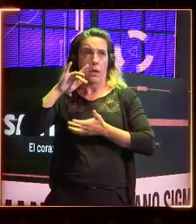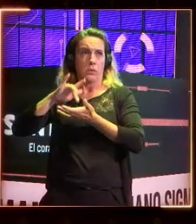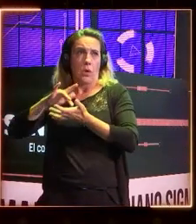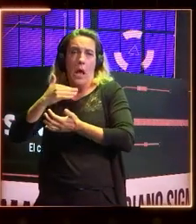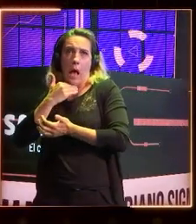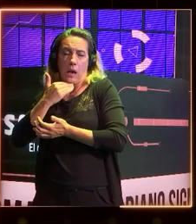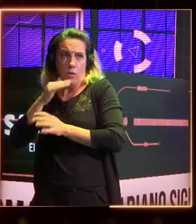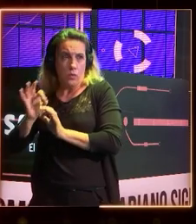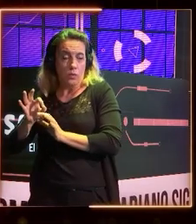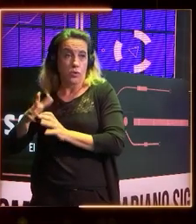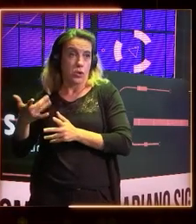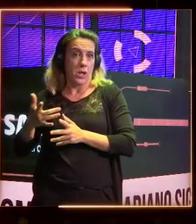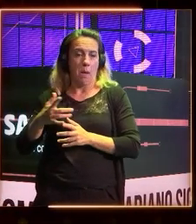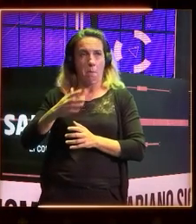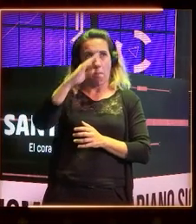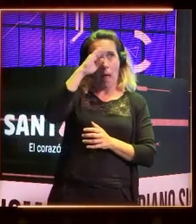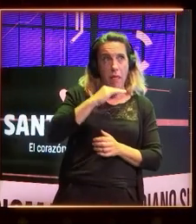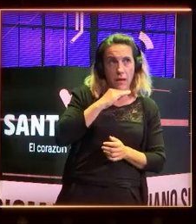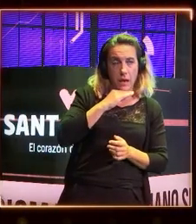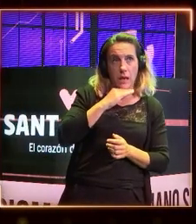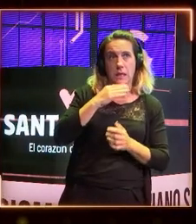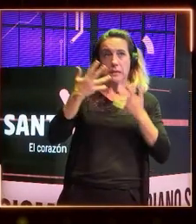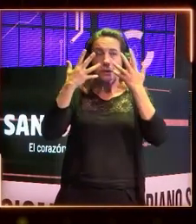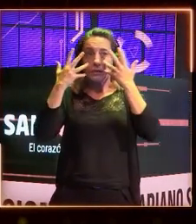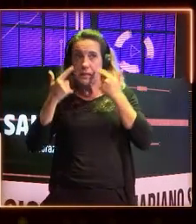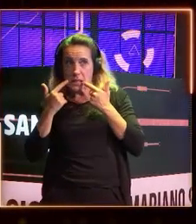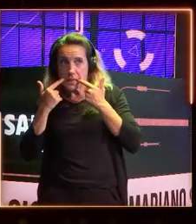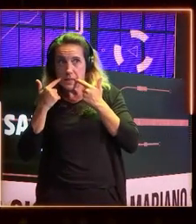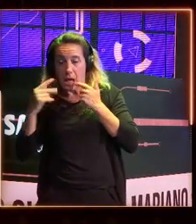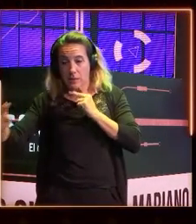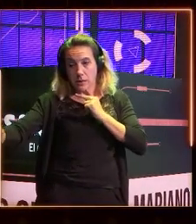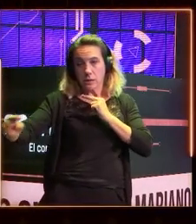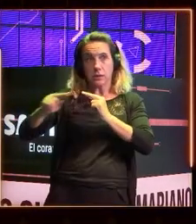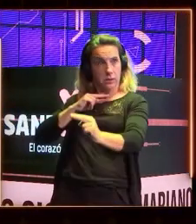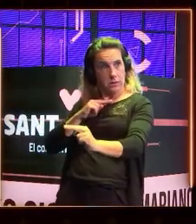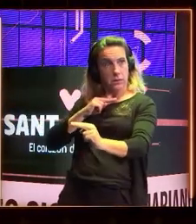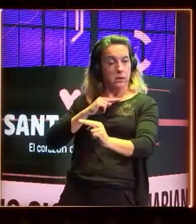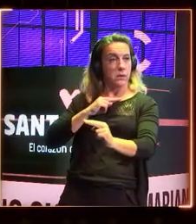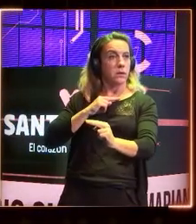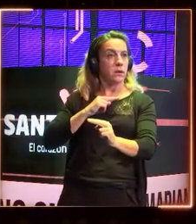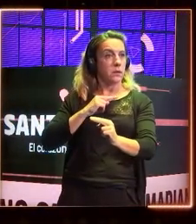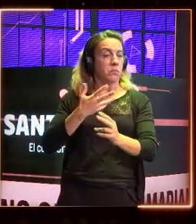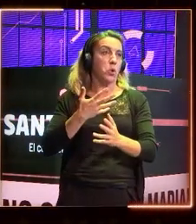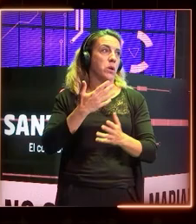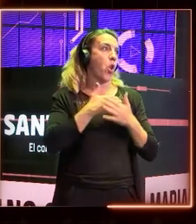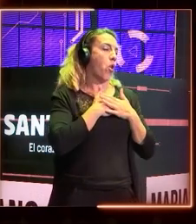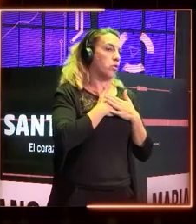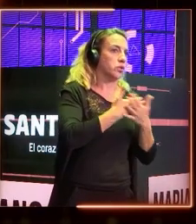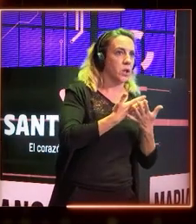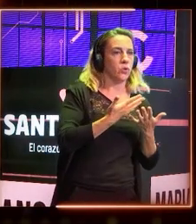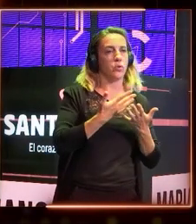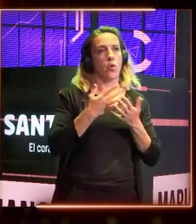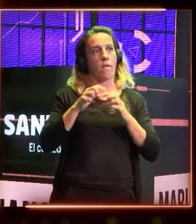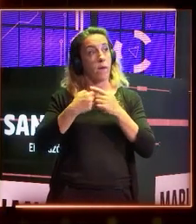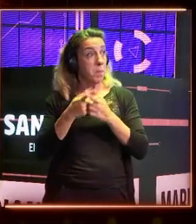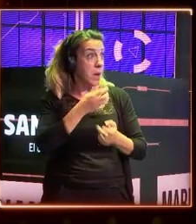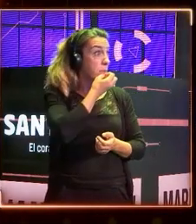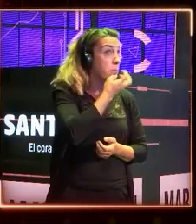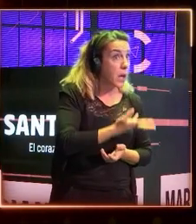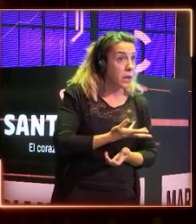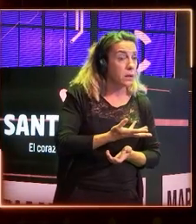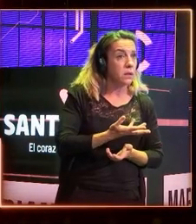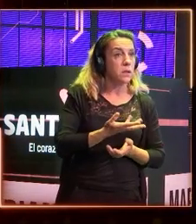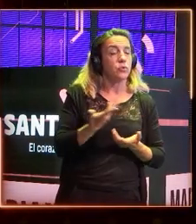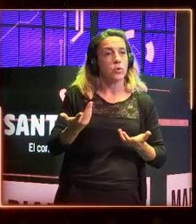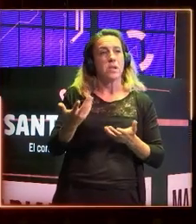identificaba padre identificaba tristeza y te respondía alrededor de esas dos cosas como por ejemplo Lo siento mucho el resto de tu familia está bien